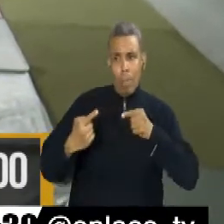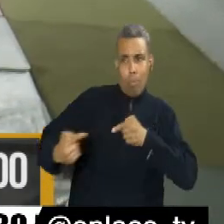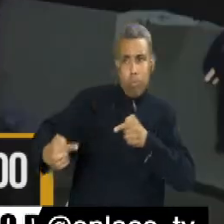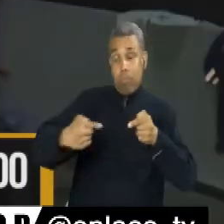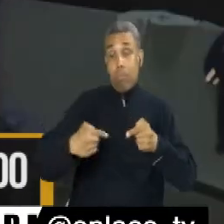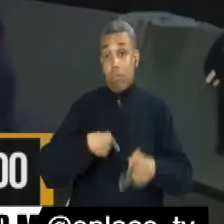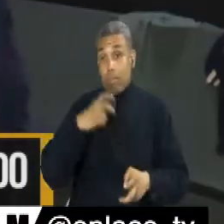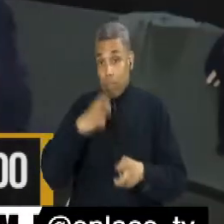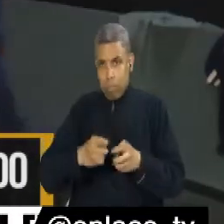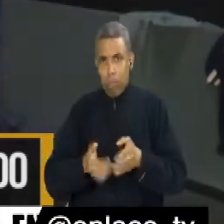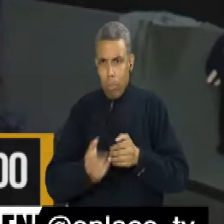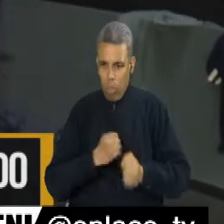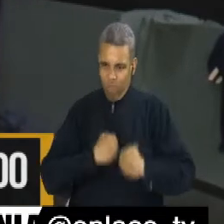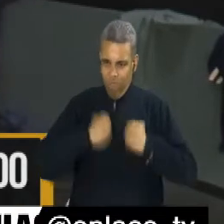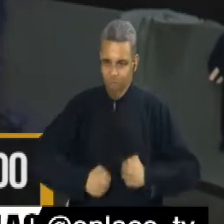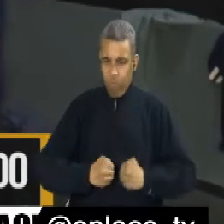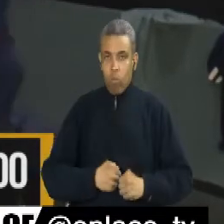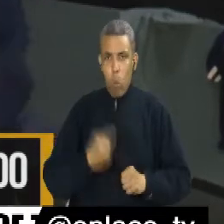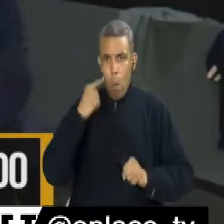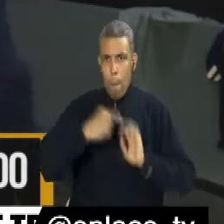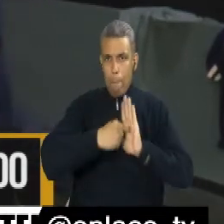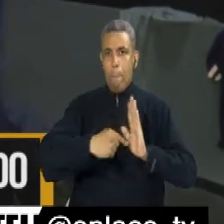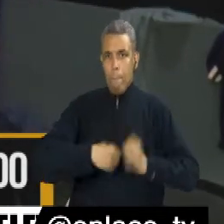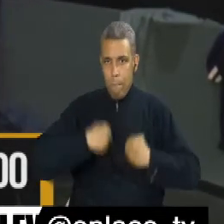de las mejores. Hemos superado bastante.